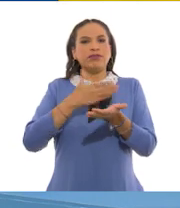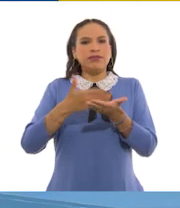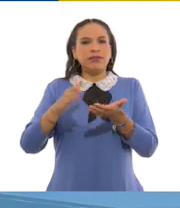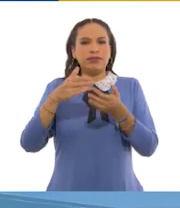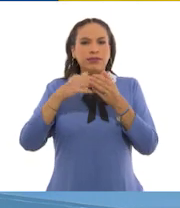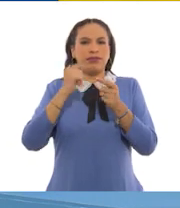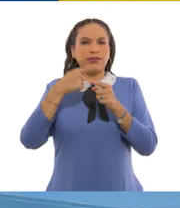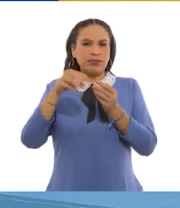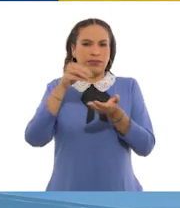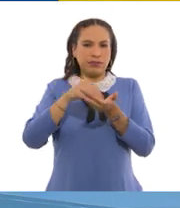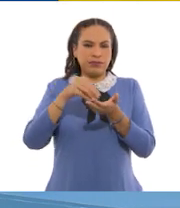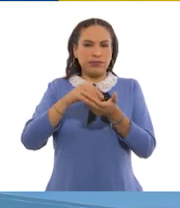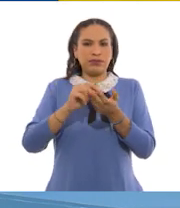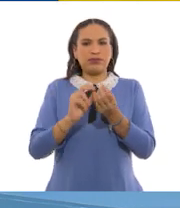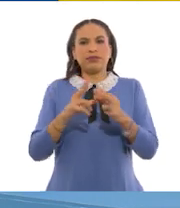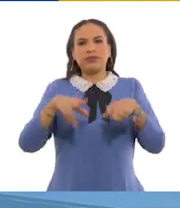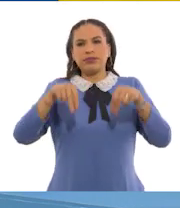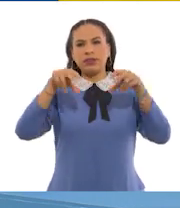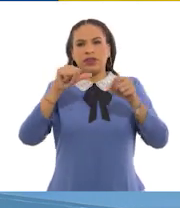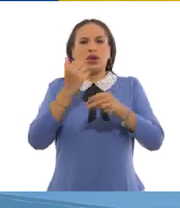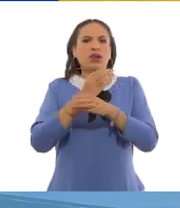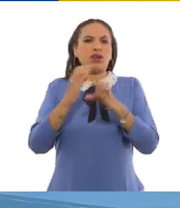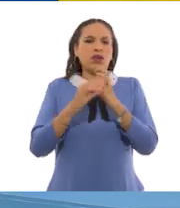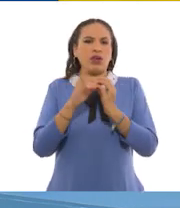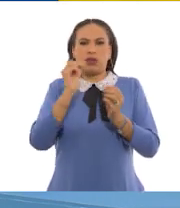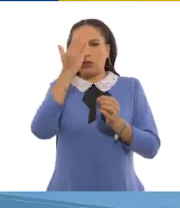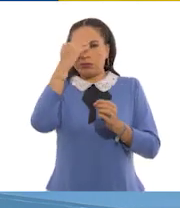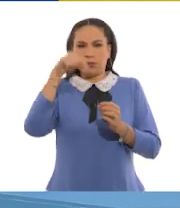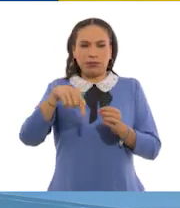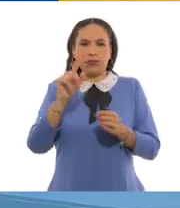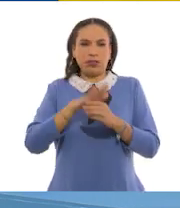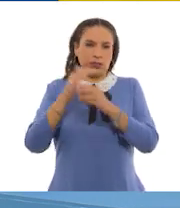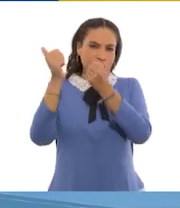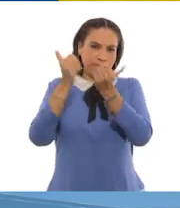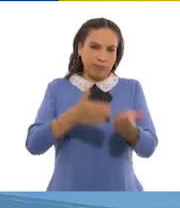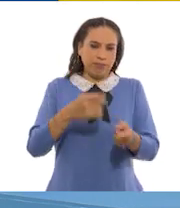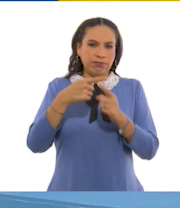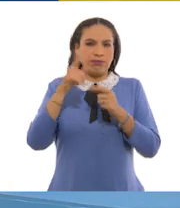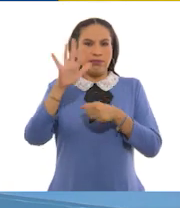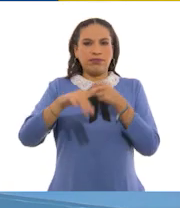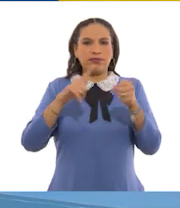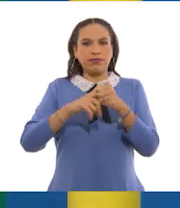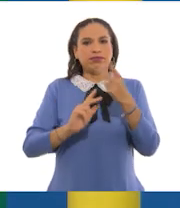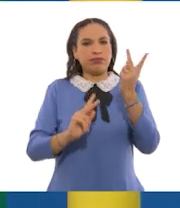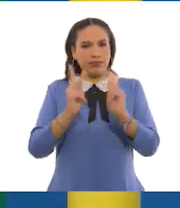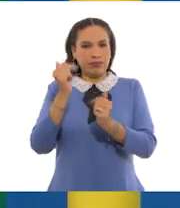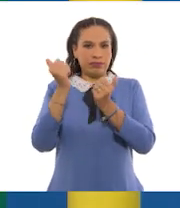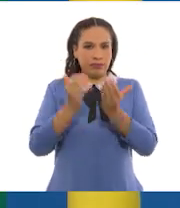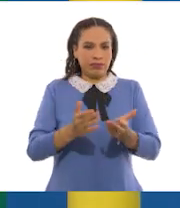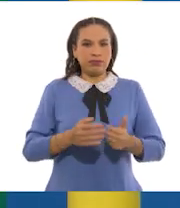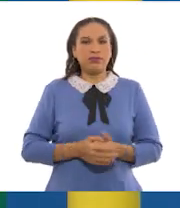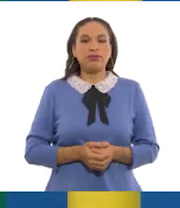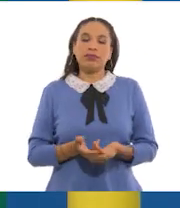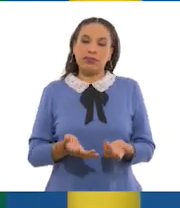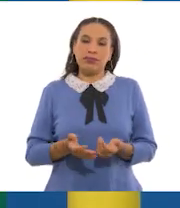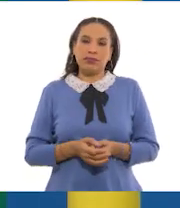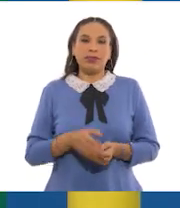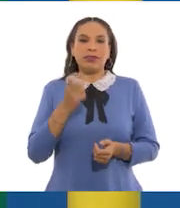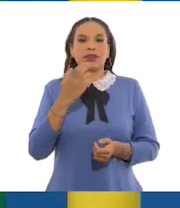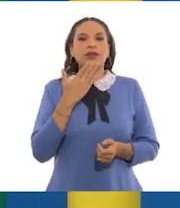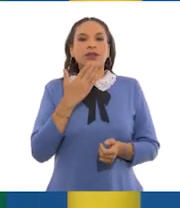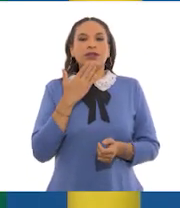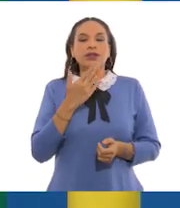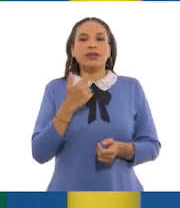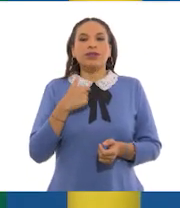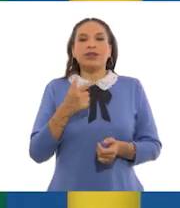trigo y muchos otros ingredientes que no se conocían aquí. Así que ellos trajeron esos animales y plantas. Ah, bueno, está bien.